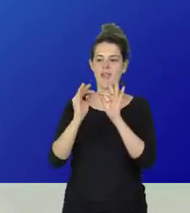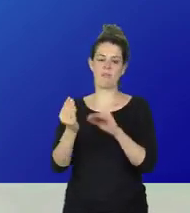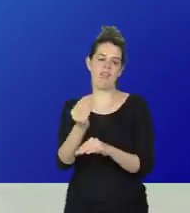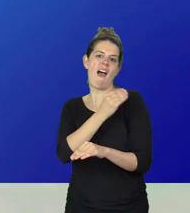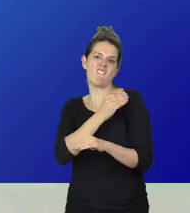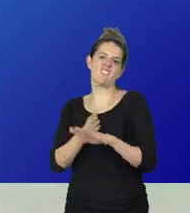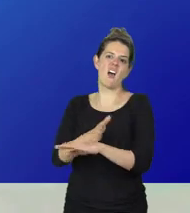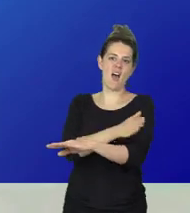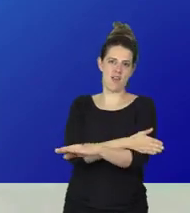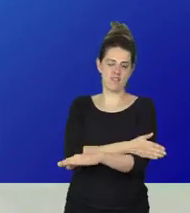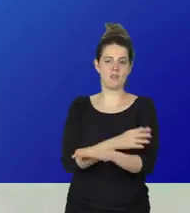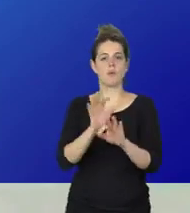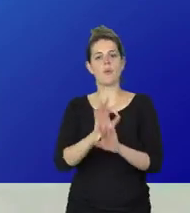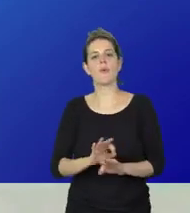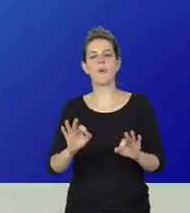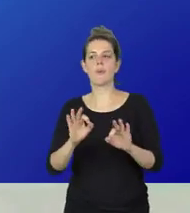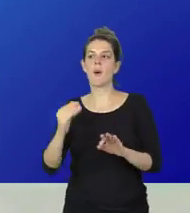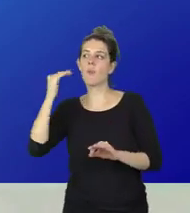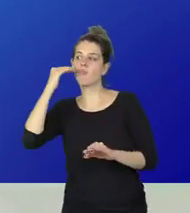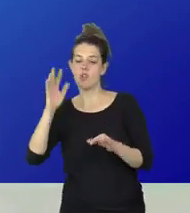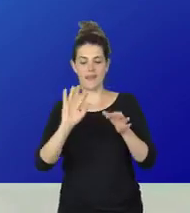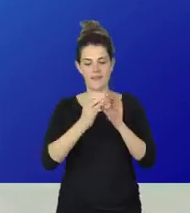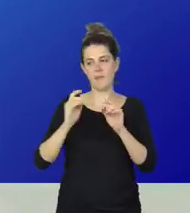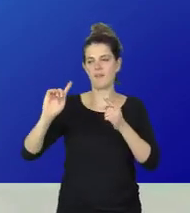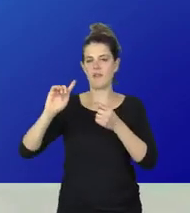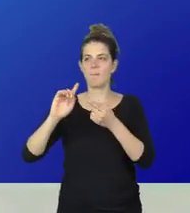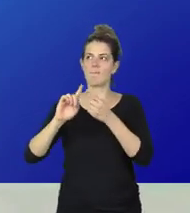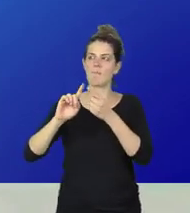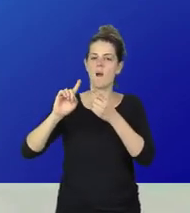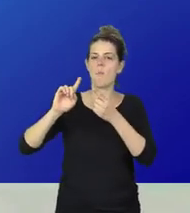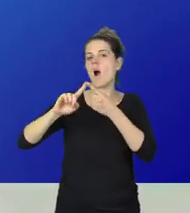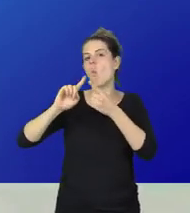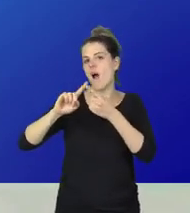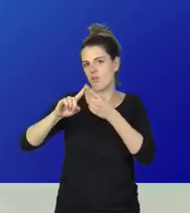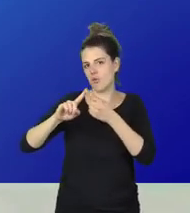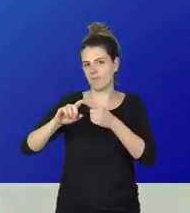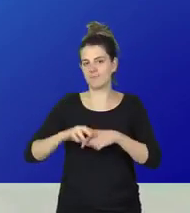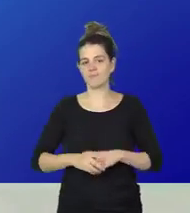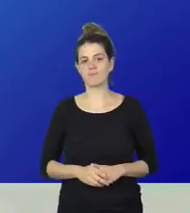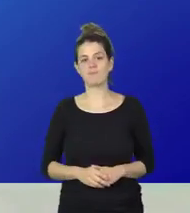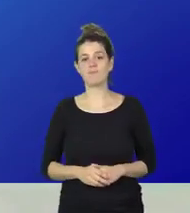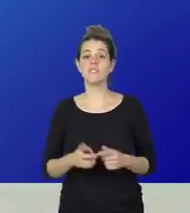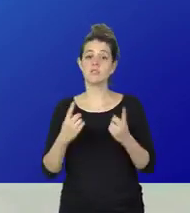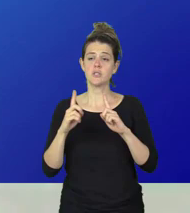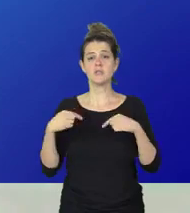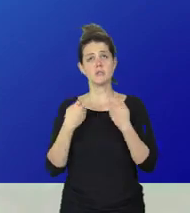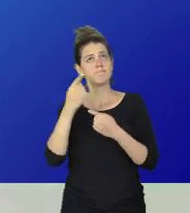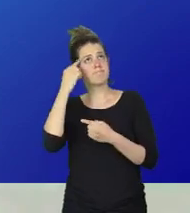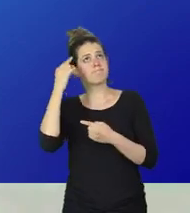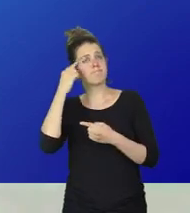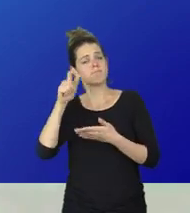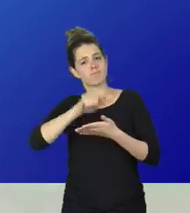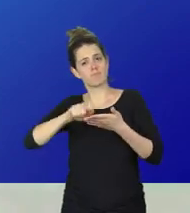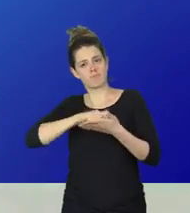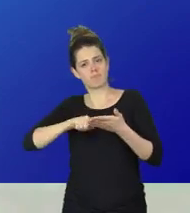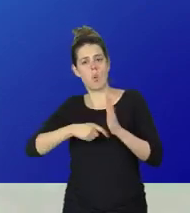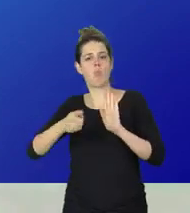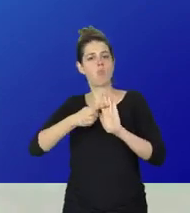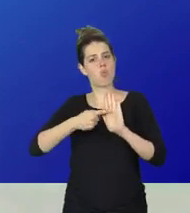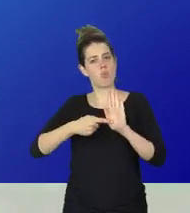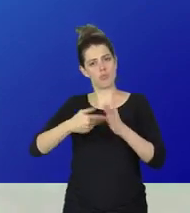los intérpretes previo o de cierta coordinación con el docente y en base a eso elaboramos ciertos puntos.